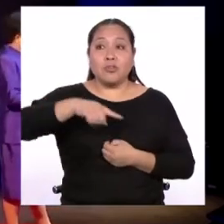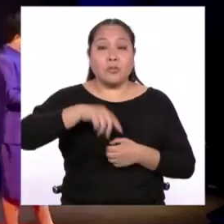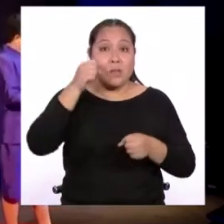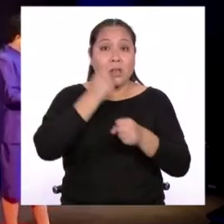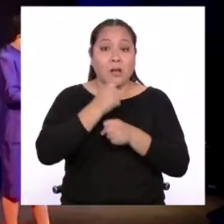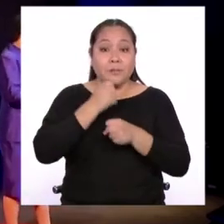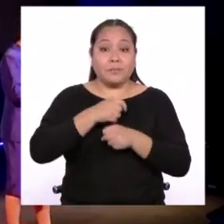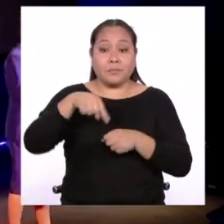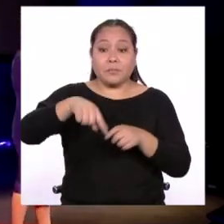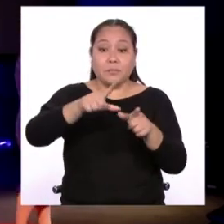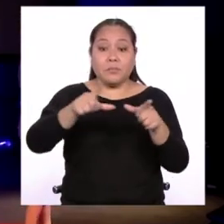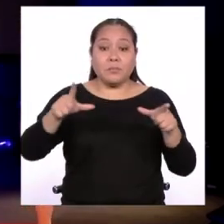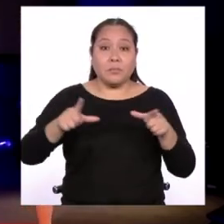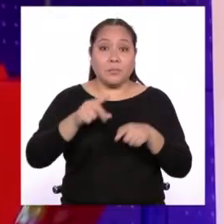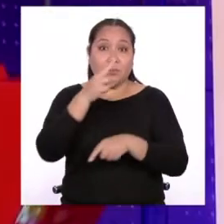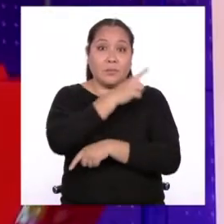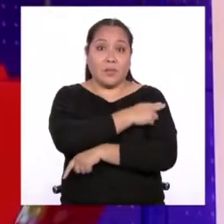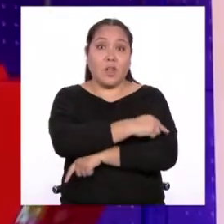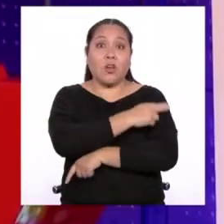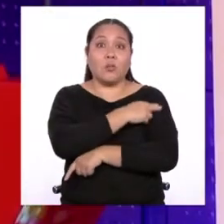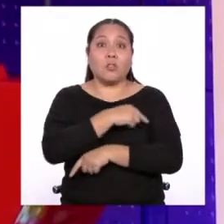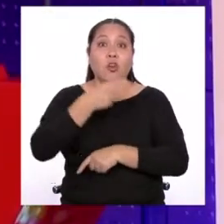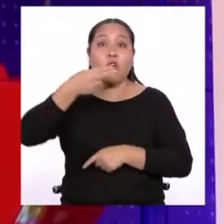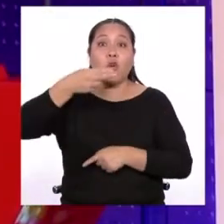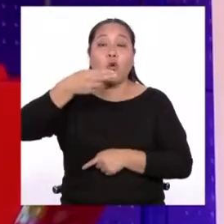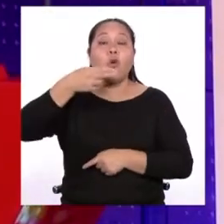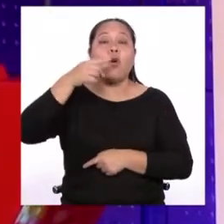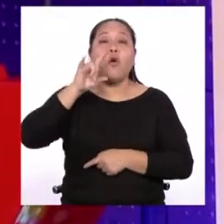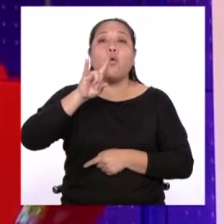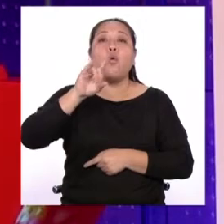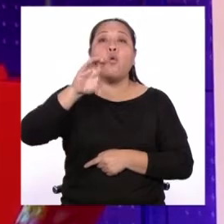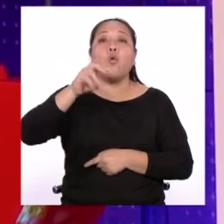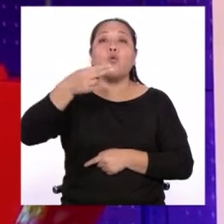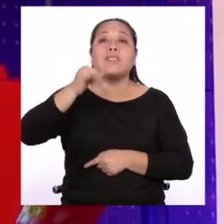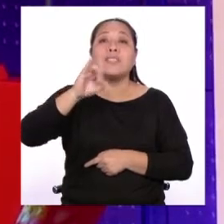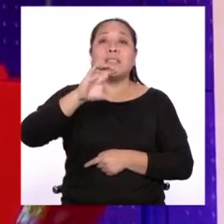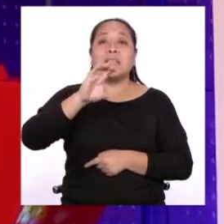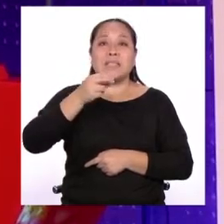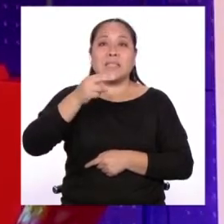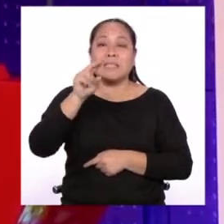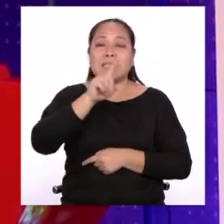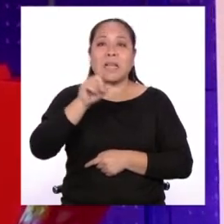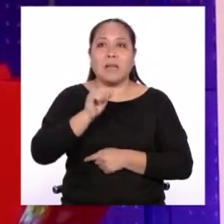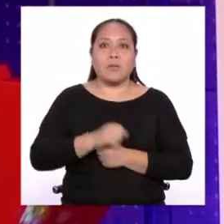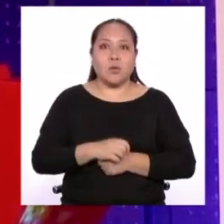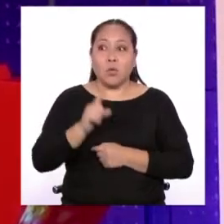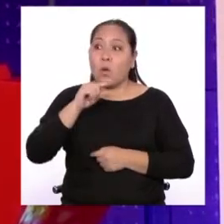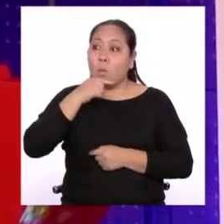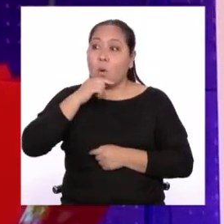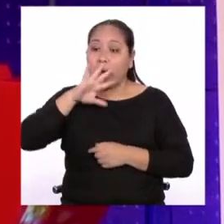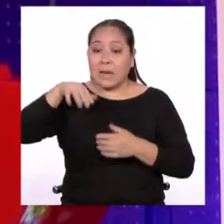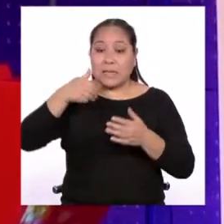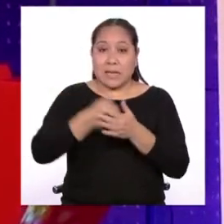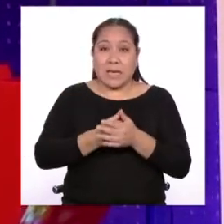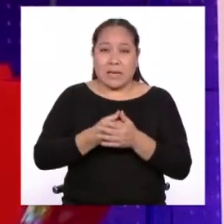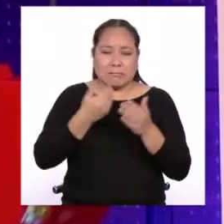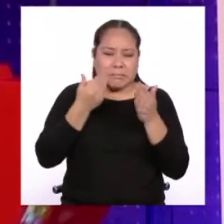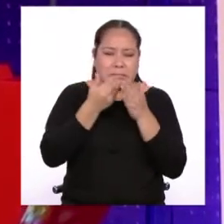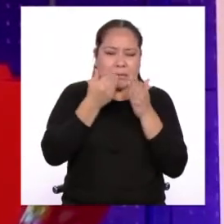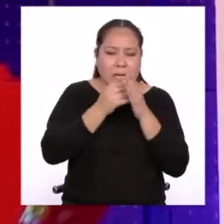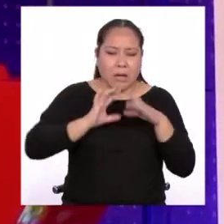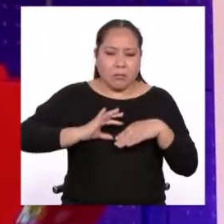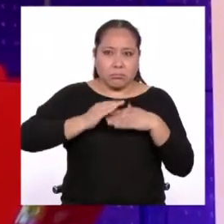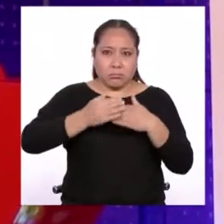en el Centro de Salud Uchiza y un día llegó una señora gestante en días de dar a luz.